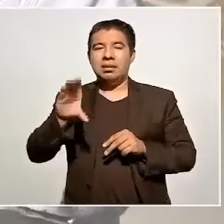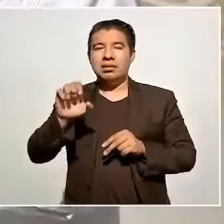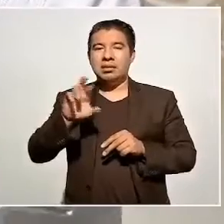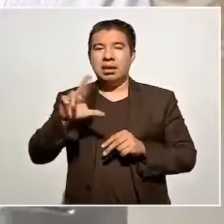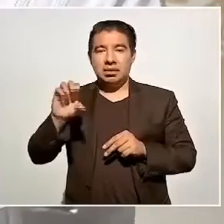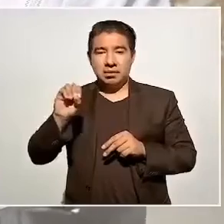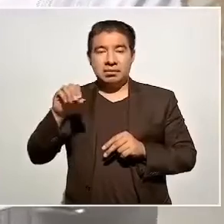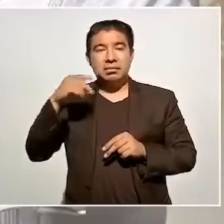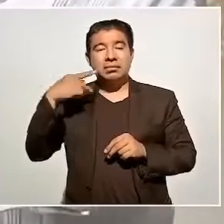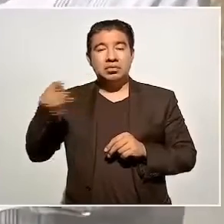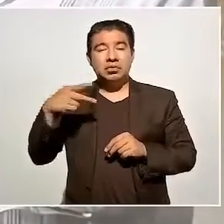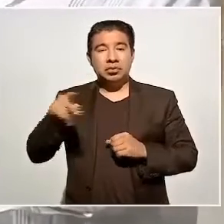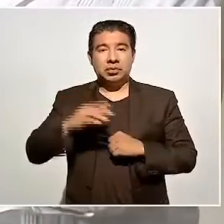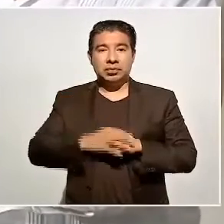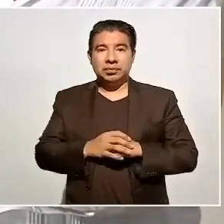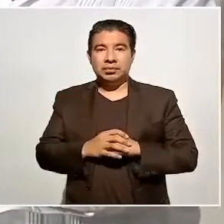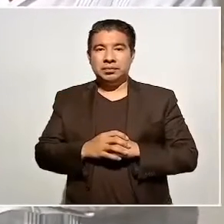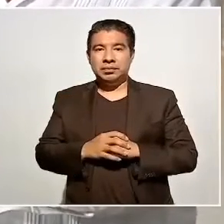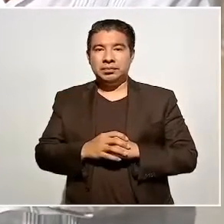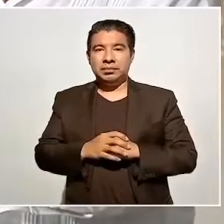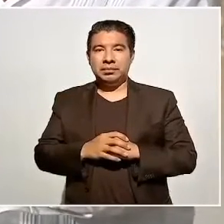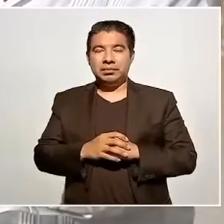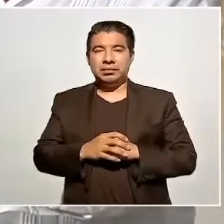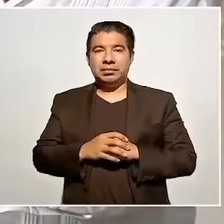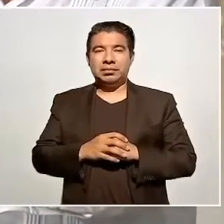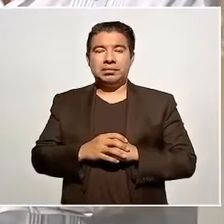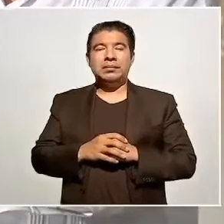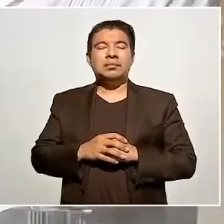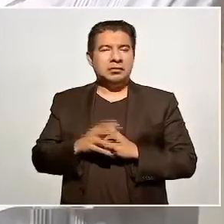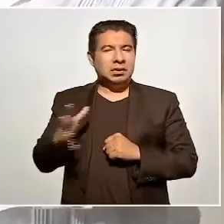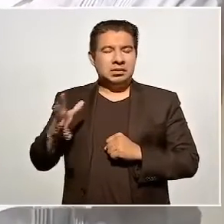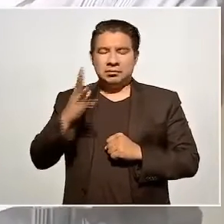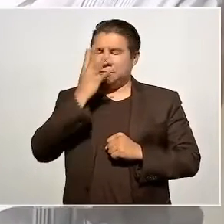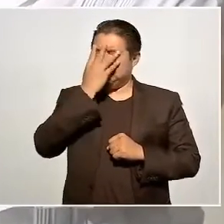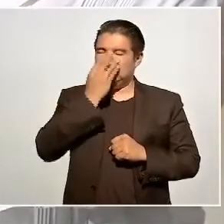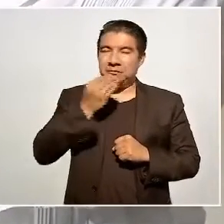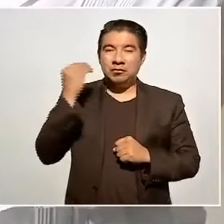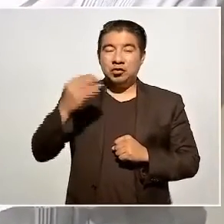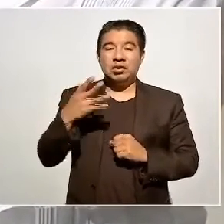ser de mucho atractivo,